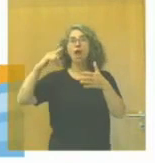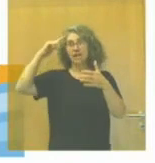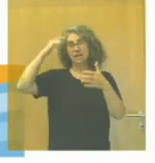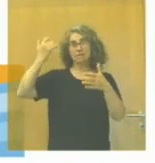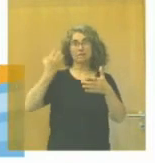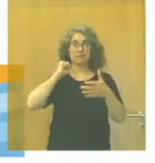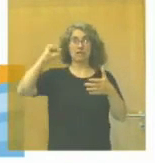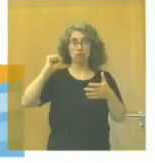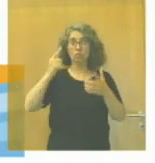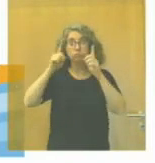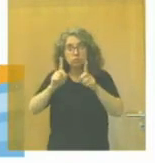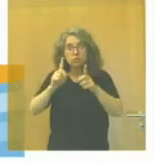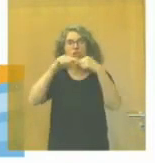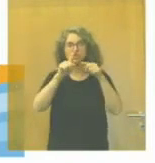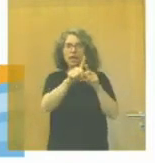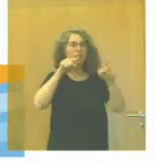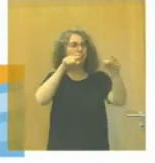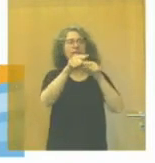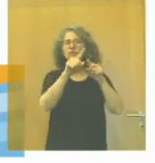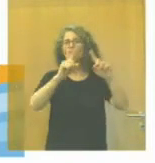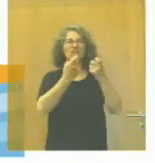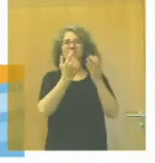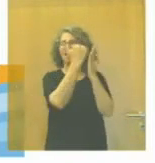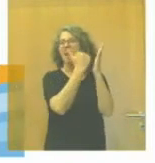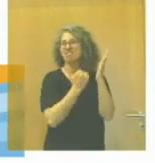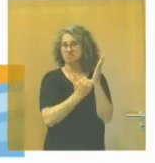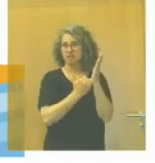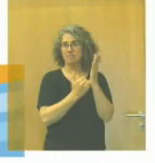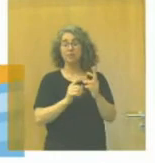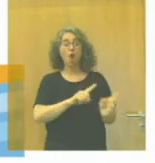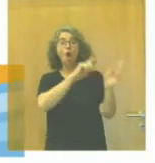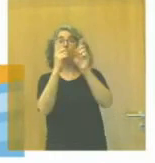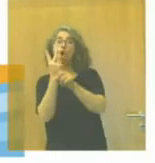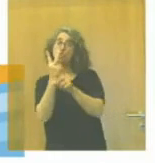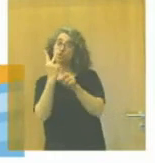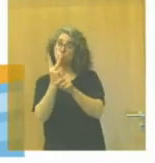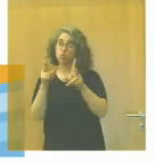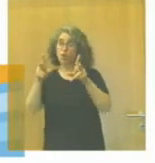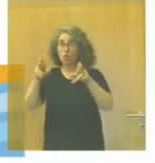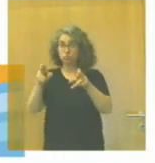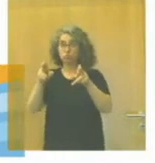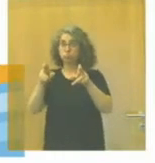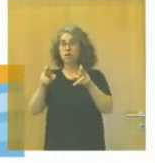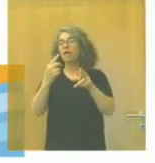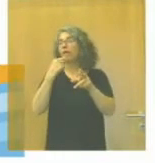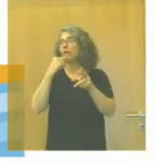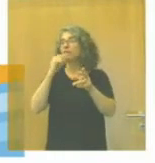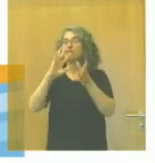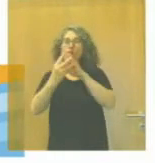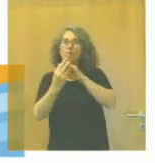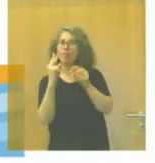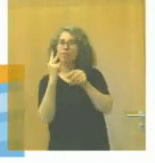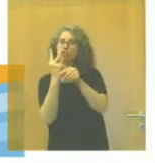de hacerse daño. Y en el modo 2, que esto tiene un copago, que implica hasta 48 sesiones